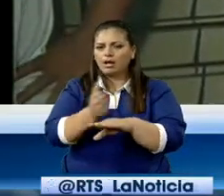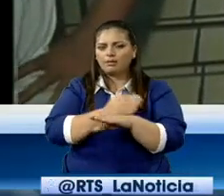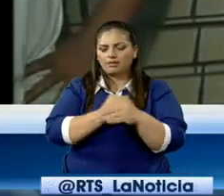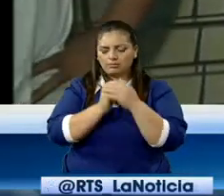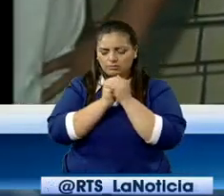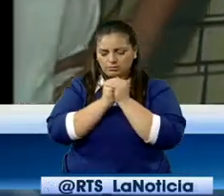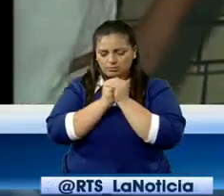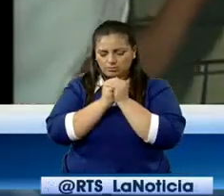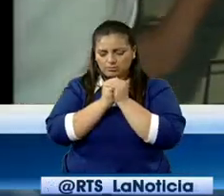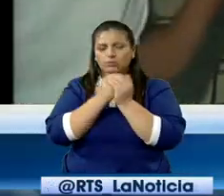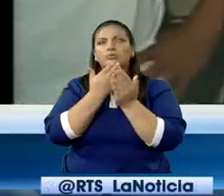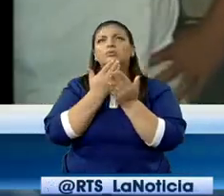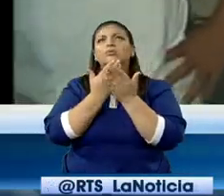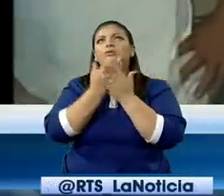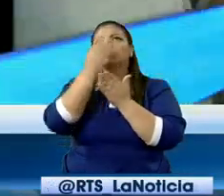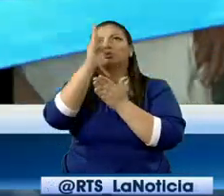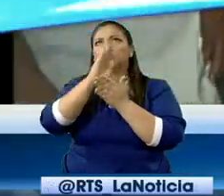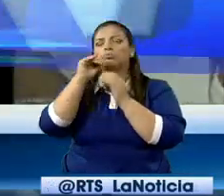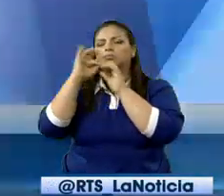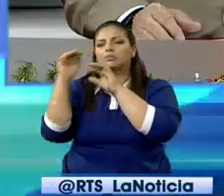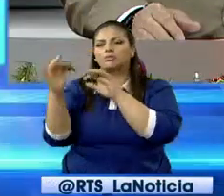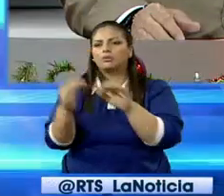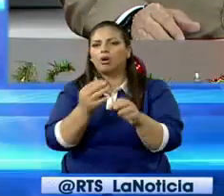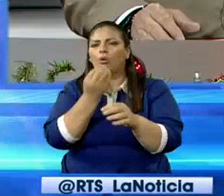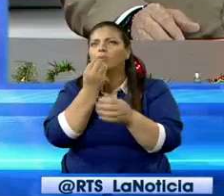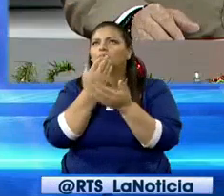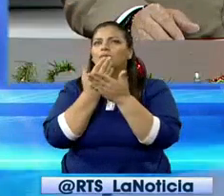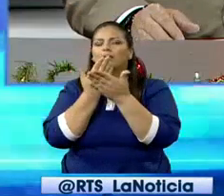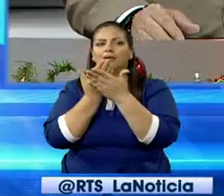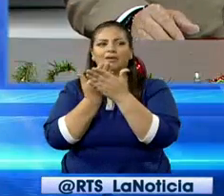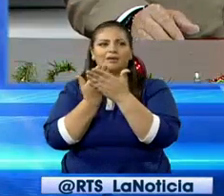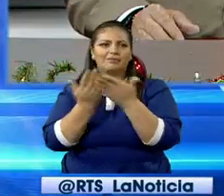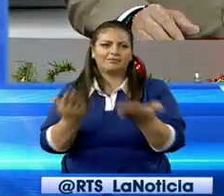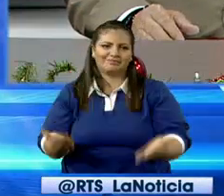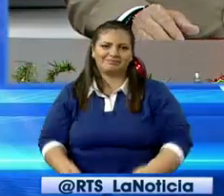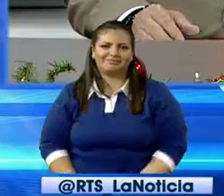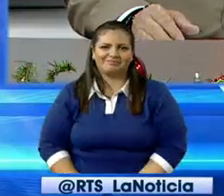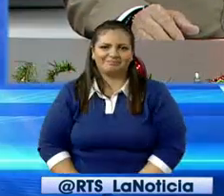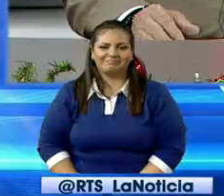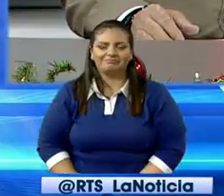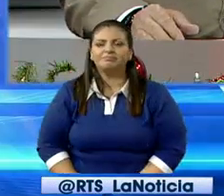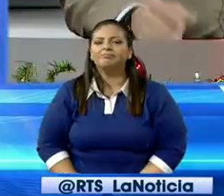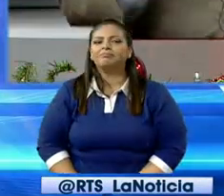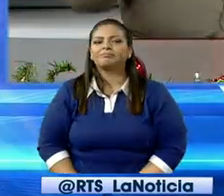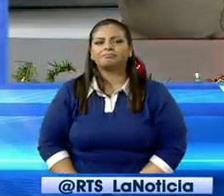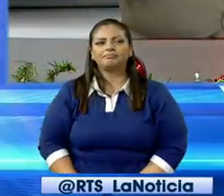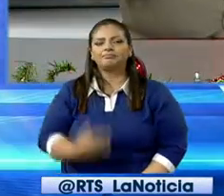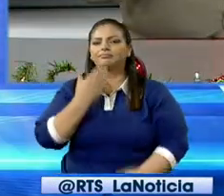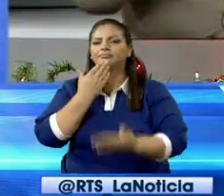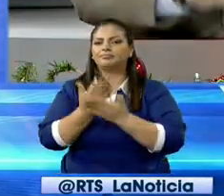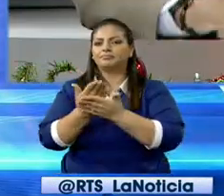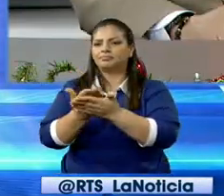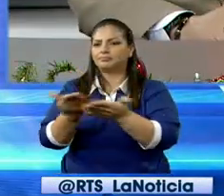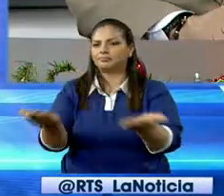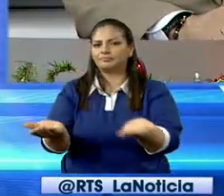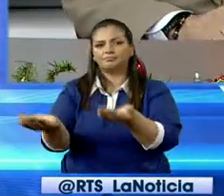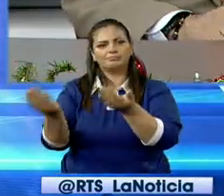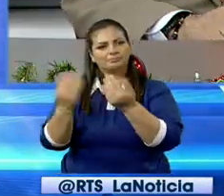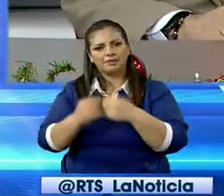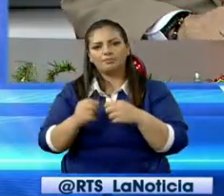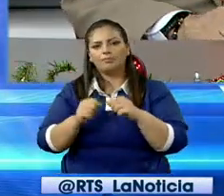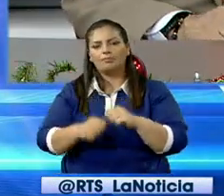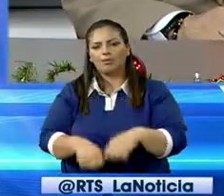se multipliquen en el hogar. Muchísimas gracias, don Gerardo. Gracias a usted, gracias a Dios por la bendición que tenemos de día a día, pues se poderle servir a nuestra clientela,